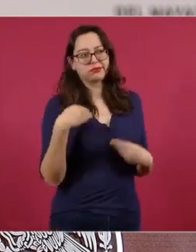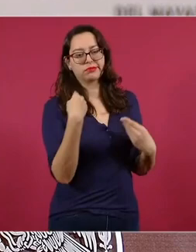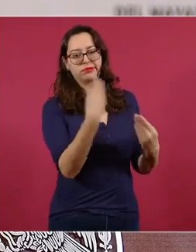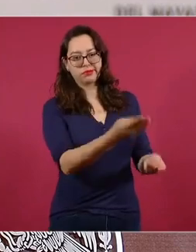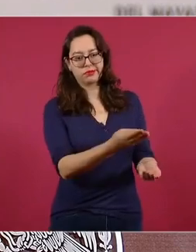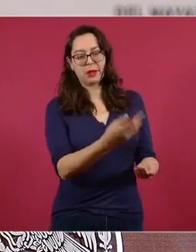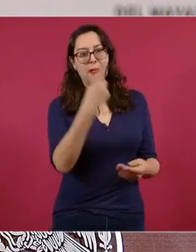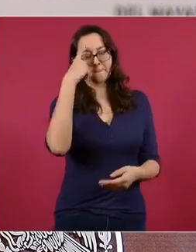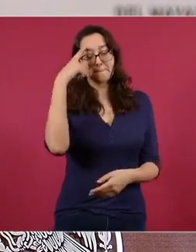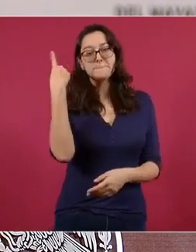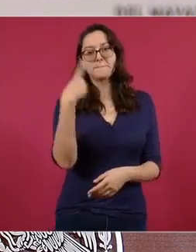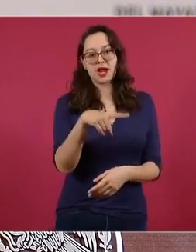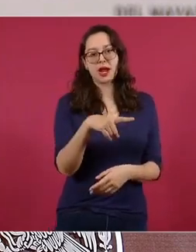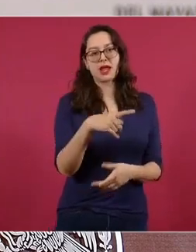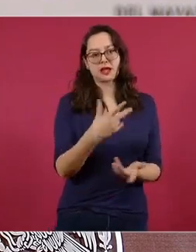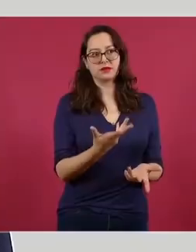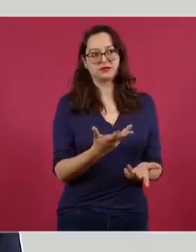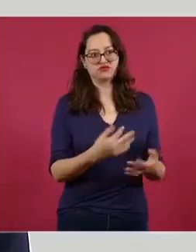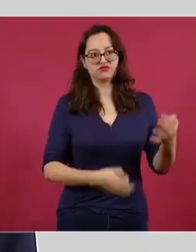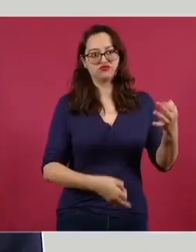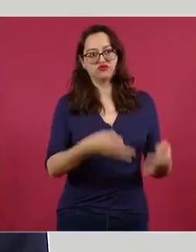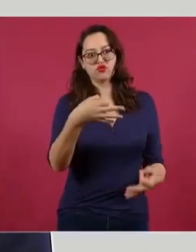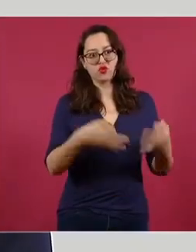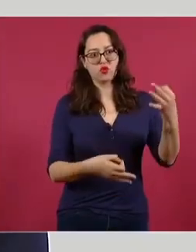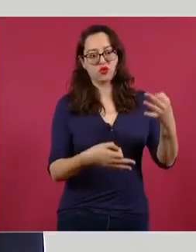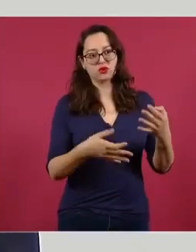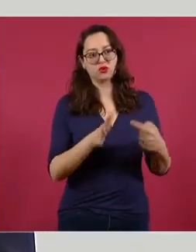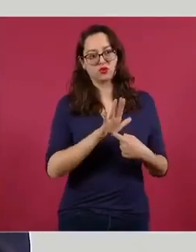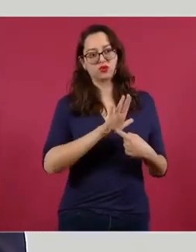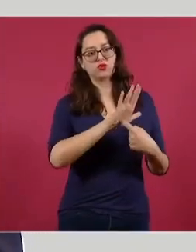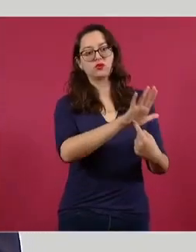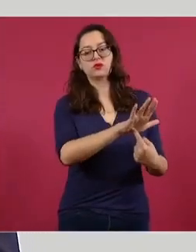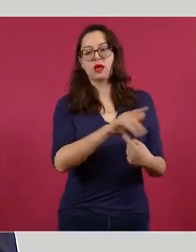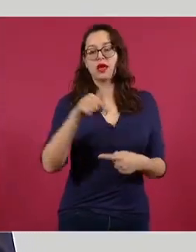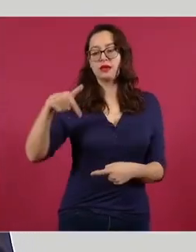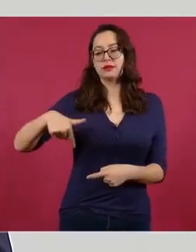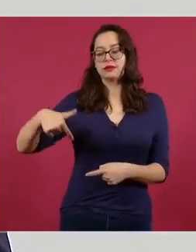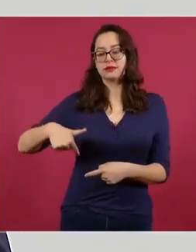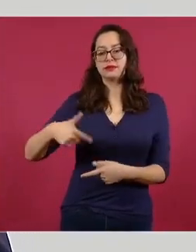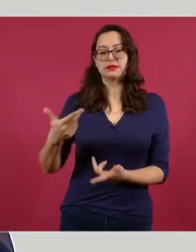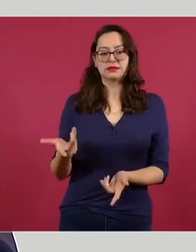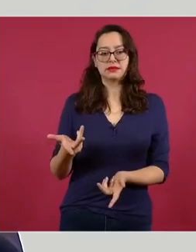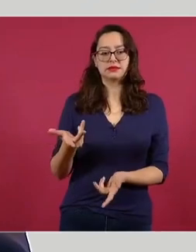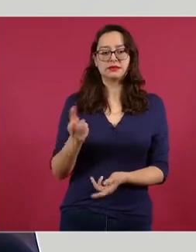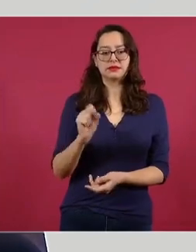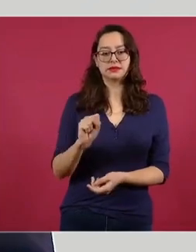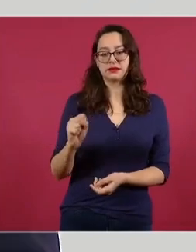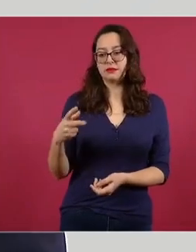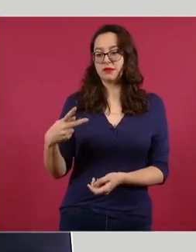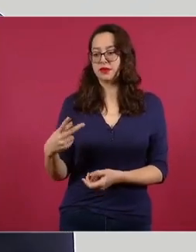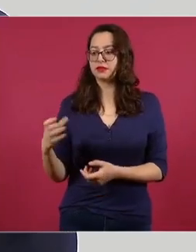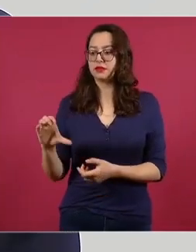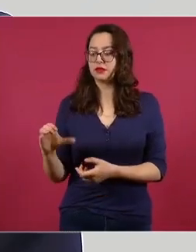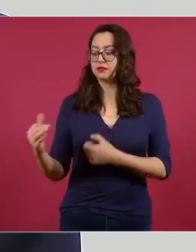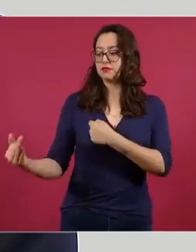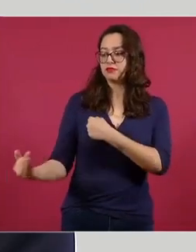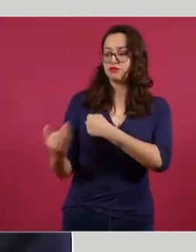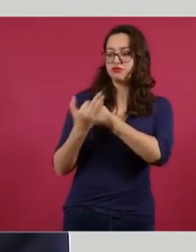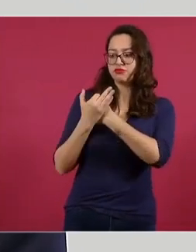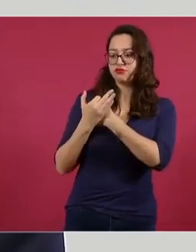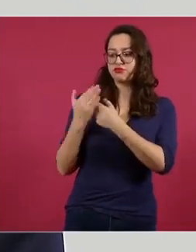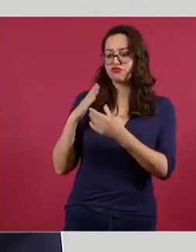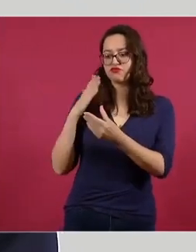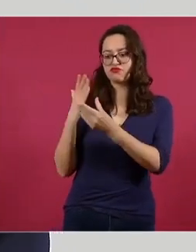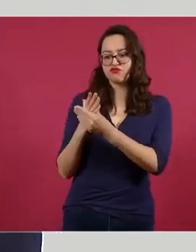Pública, en donde están los funcionarios que van a comparecer ante el juicio y en donde se